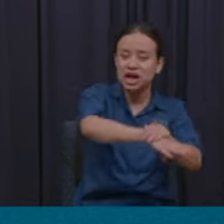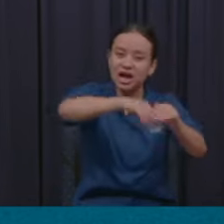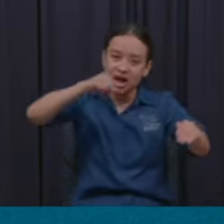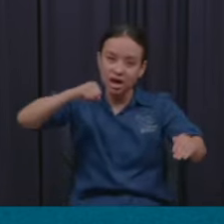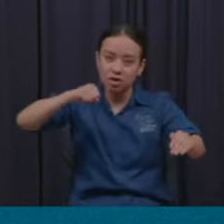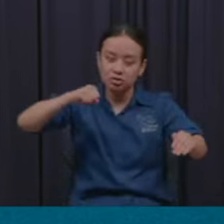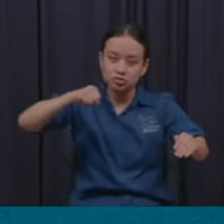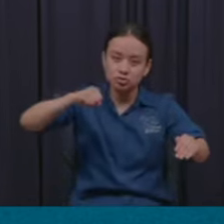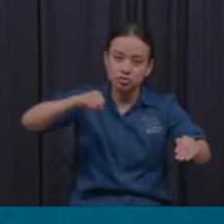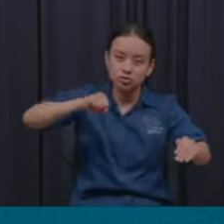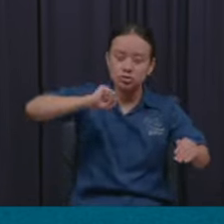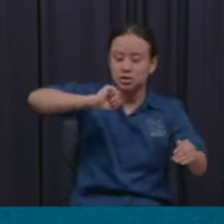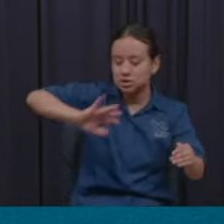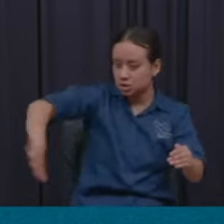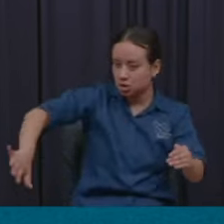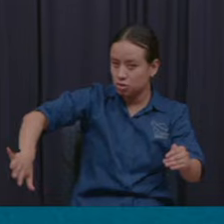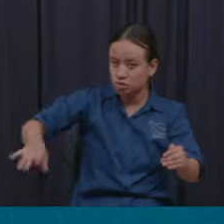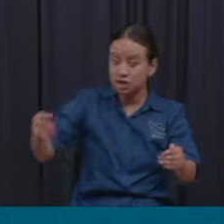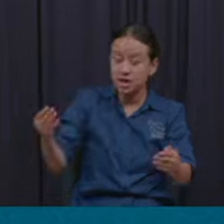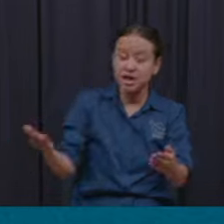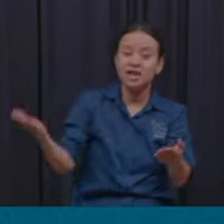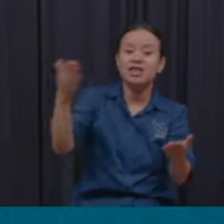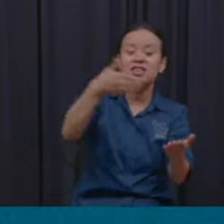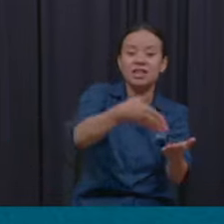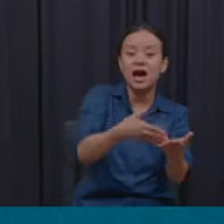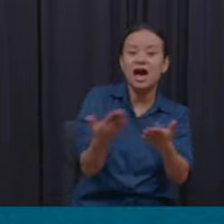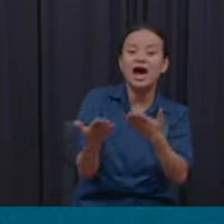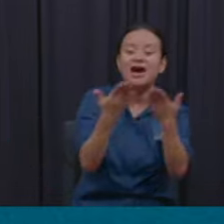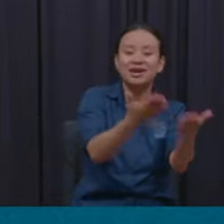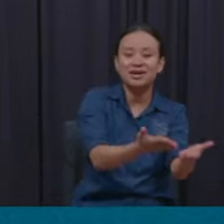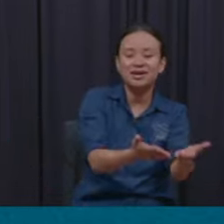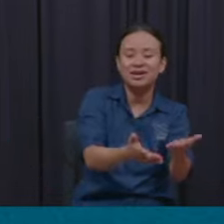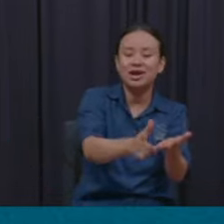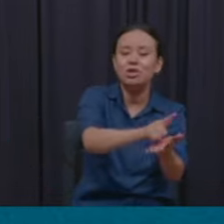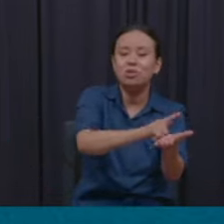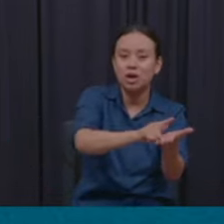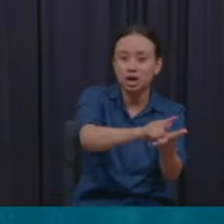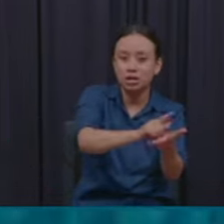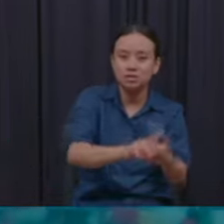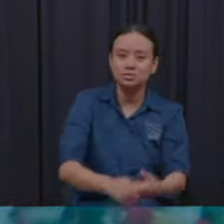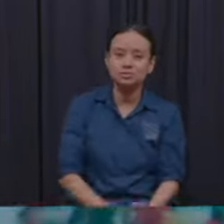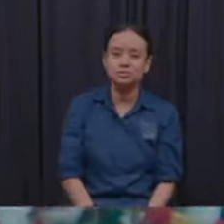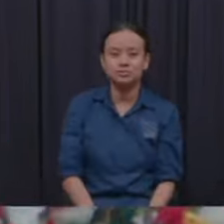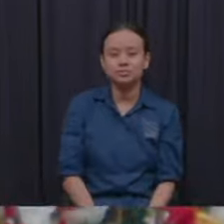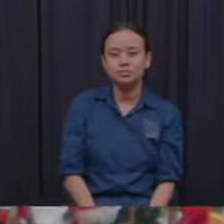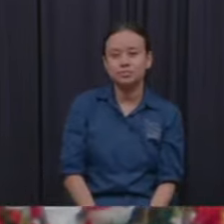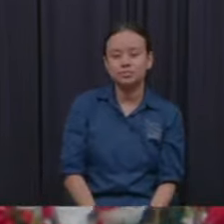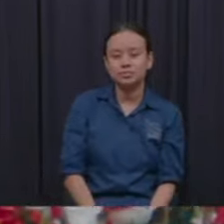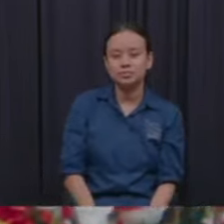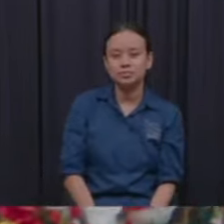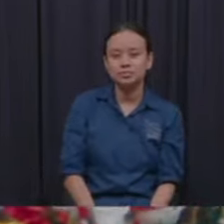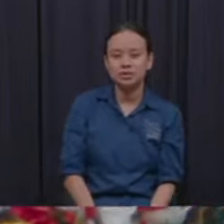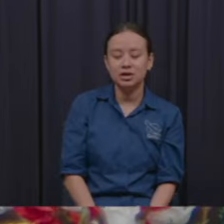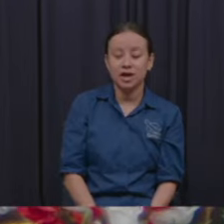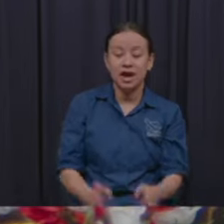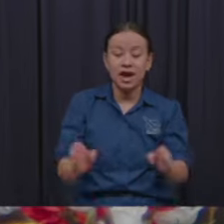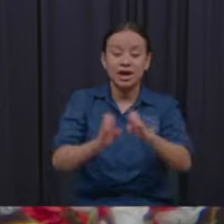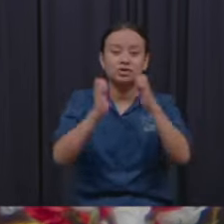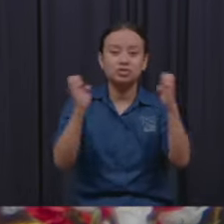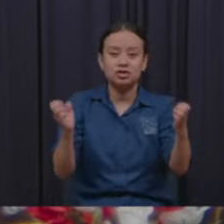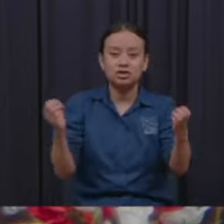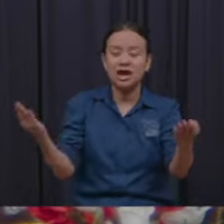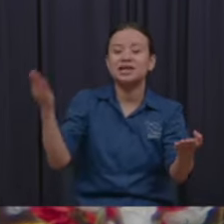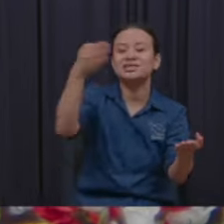la tierra. Esa era el plan de Dios, la idea de Dios. Pero entonces podría ser que al llegar a la